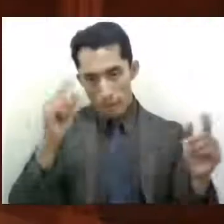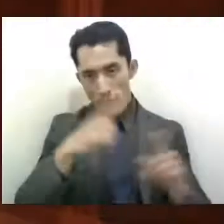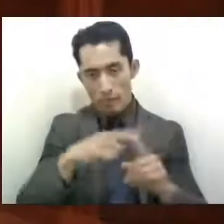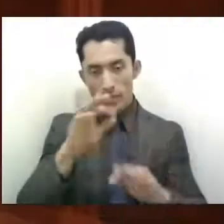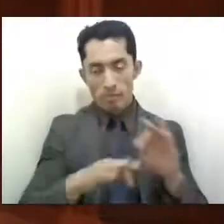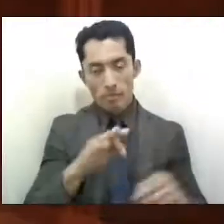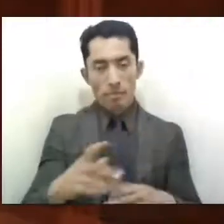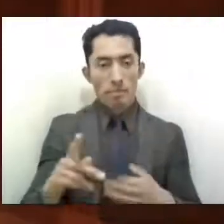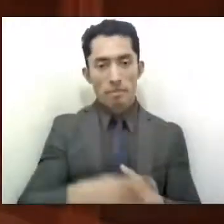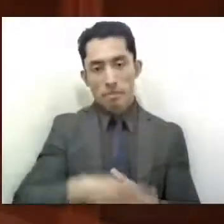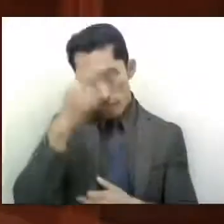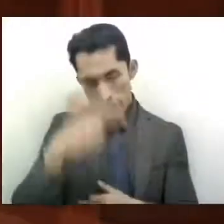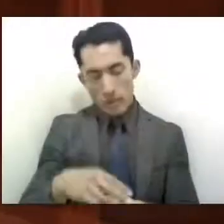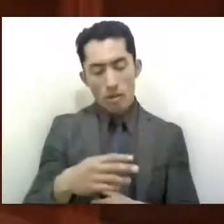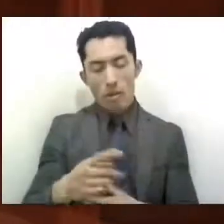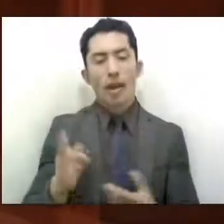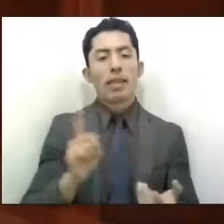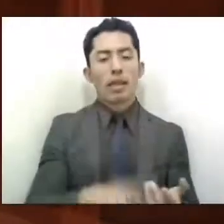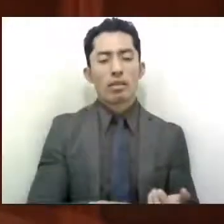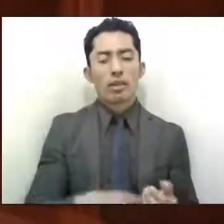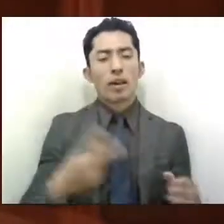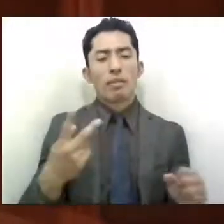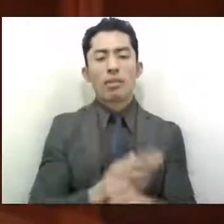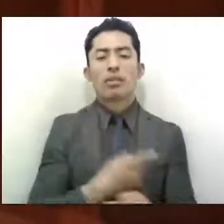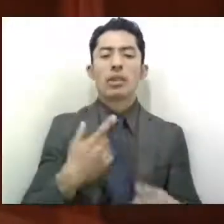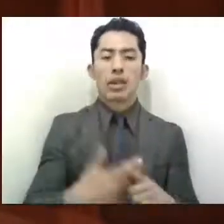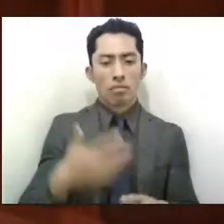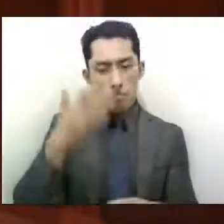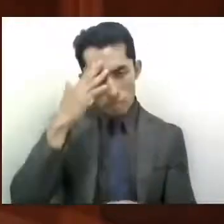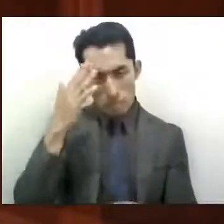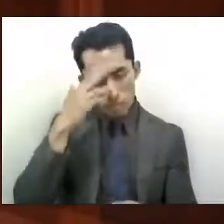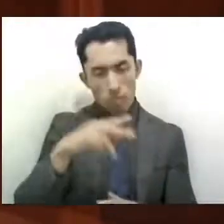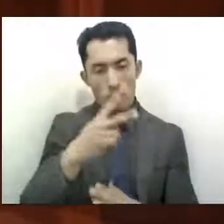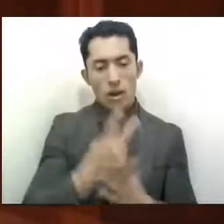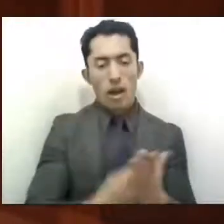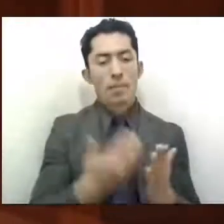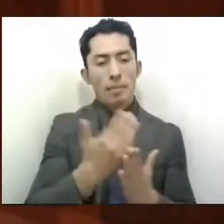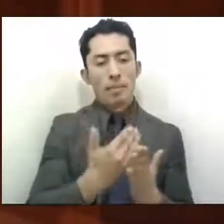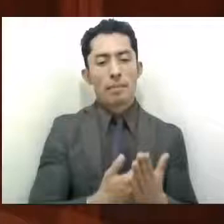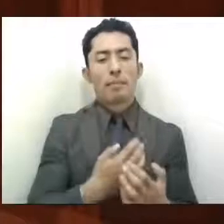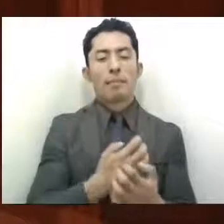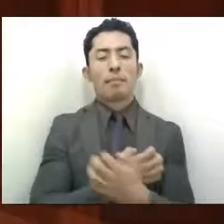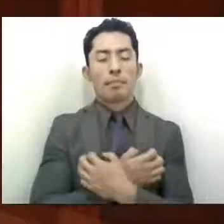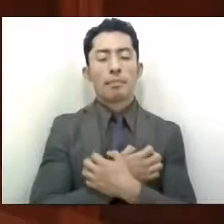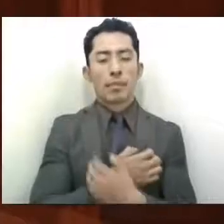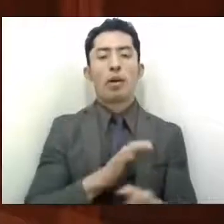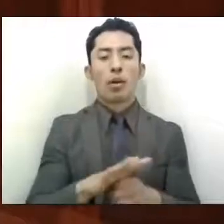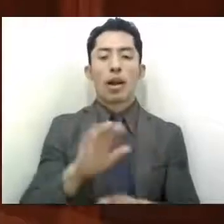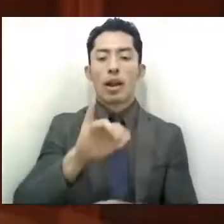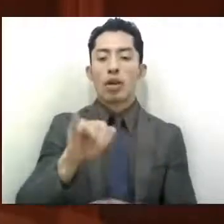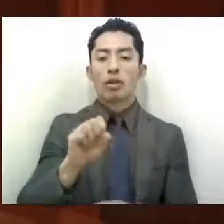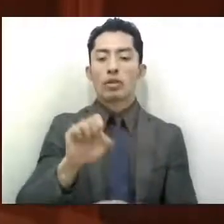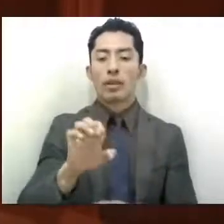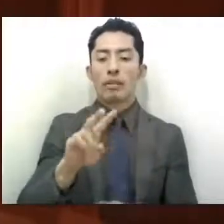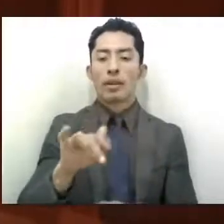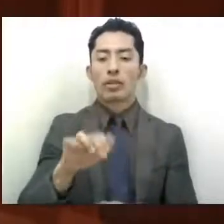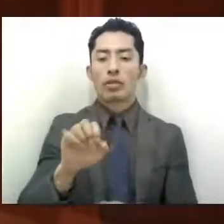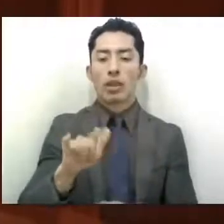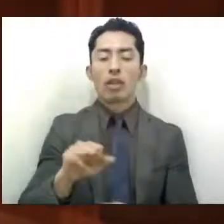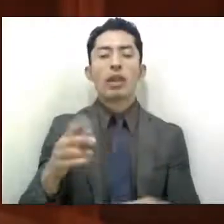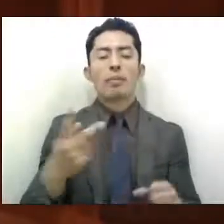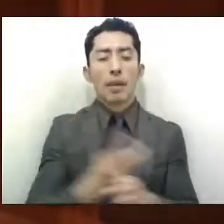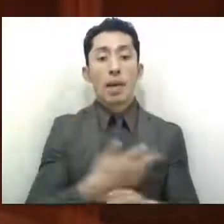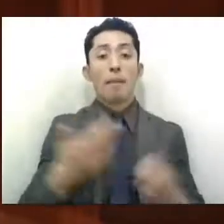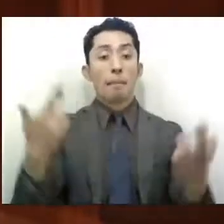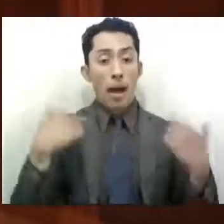posrevolucionario, conducido bajo la política educativa de José Vasconcelos, el maestro tuvo la tarea, además de llevar la instrucción